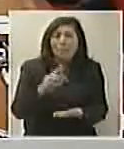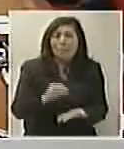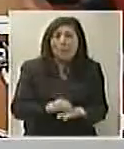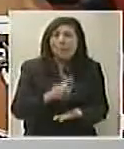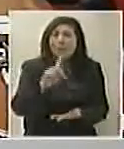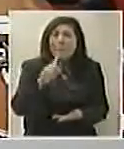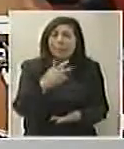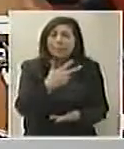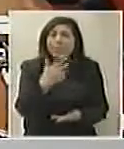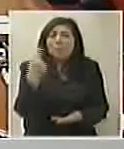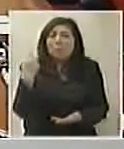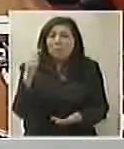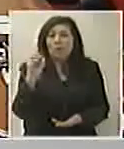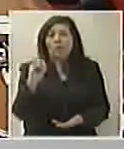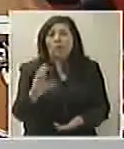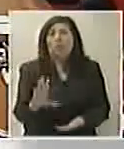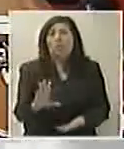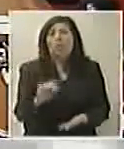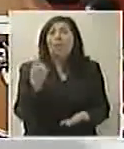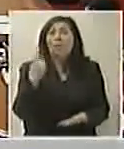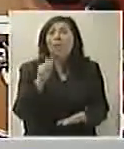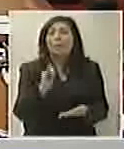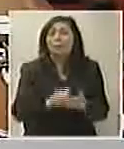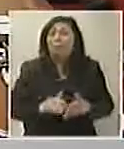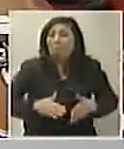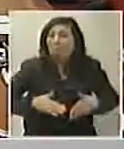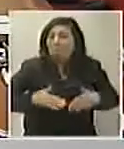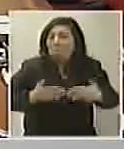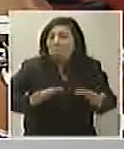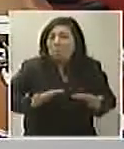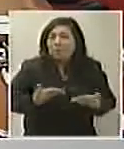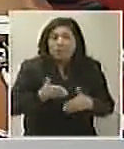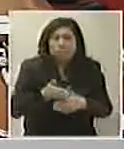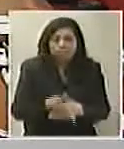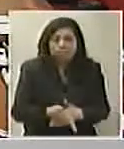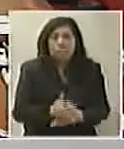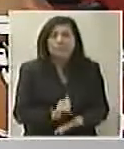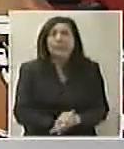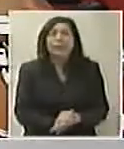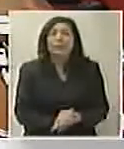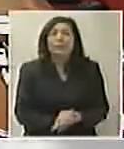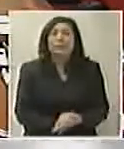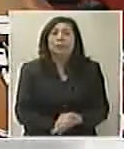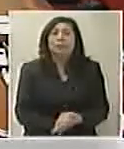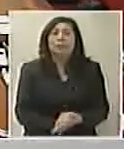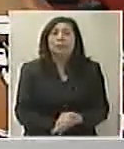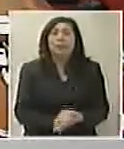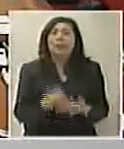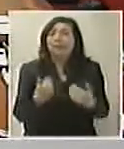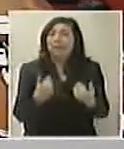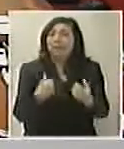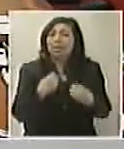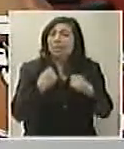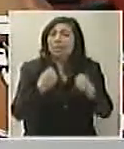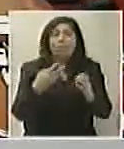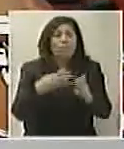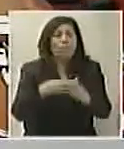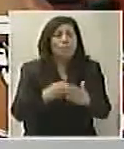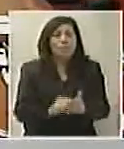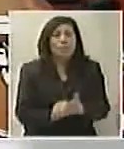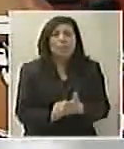de 1.300 millones de soles para que puedan acudir a tener una lucha